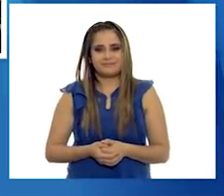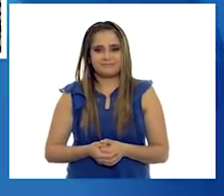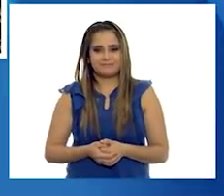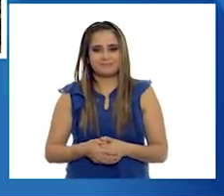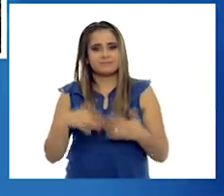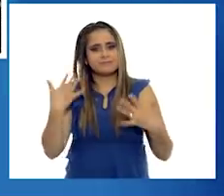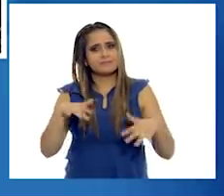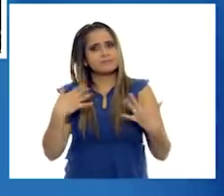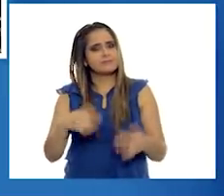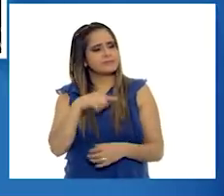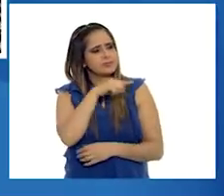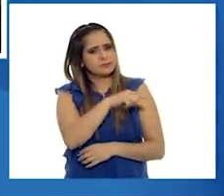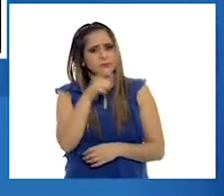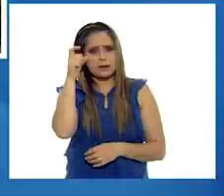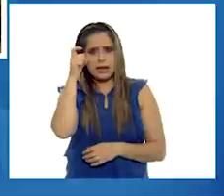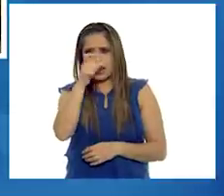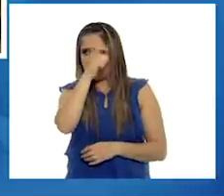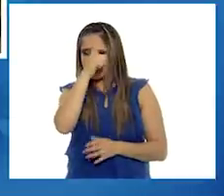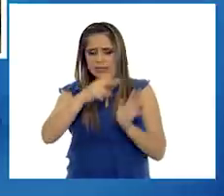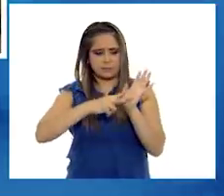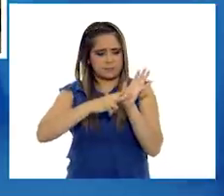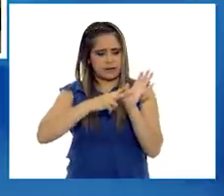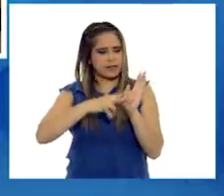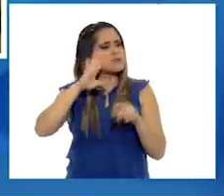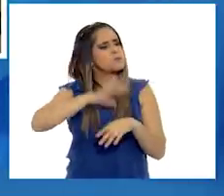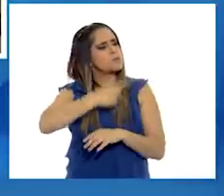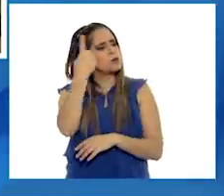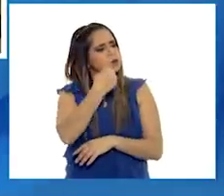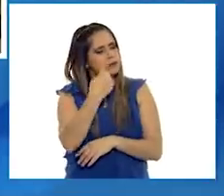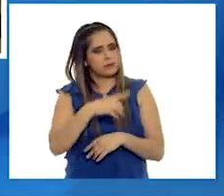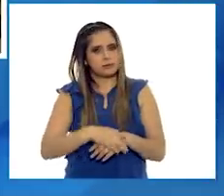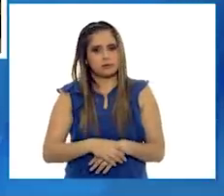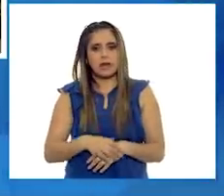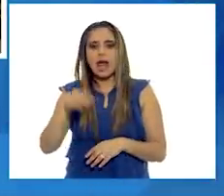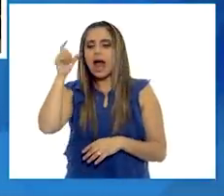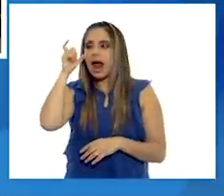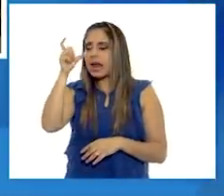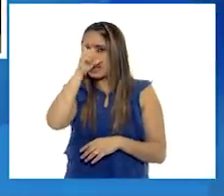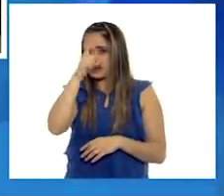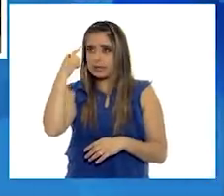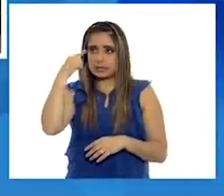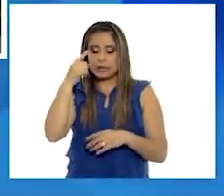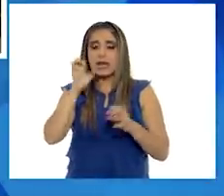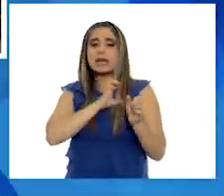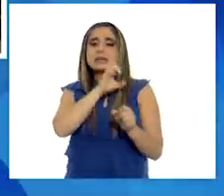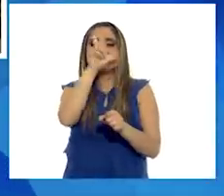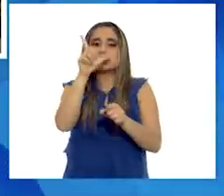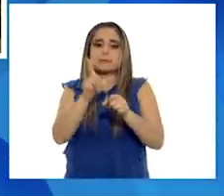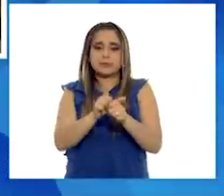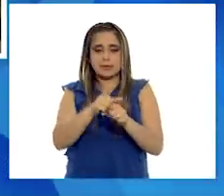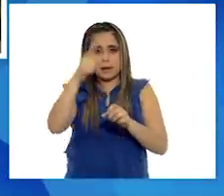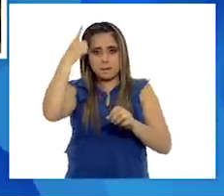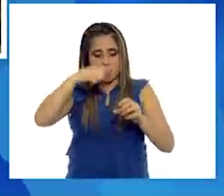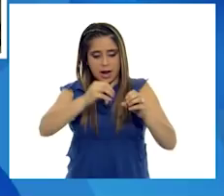Doña Petra, ¿por qué sus lentes son verdes? Son especiales para que